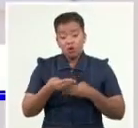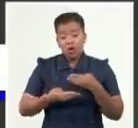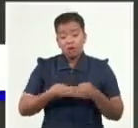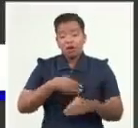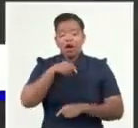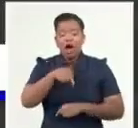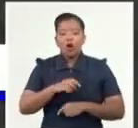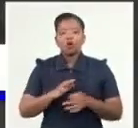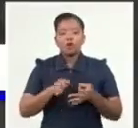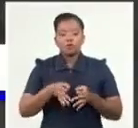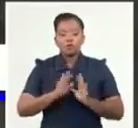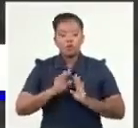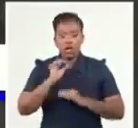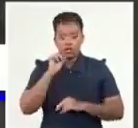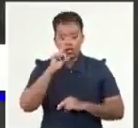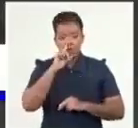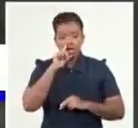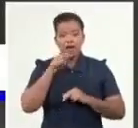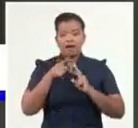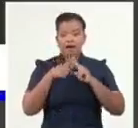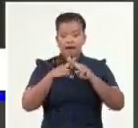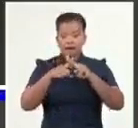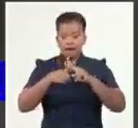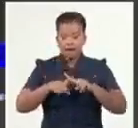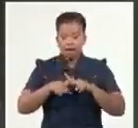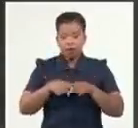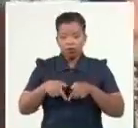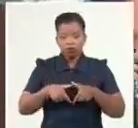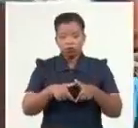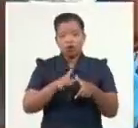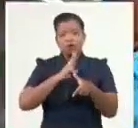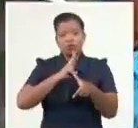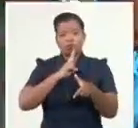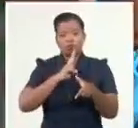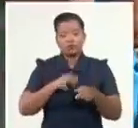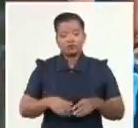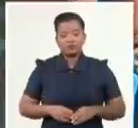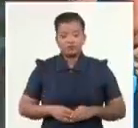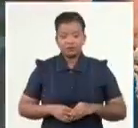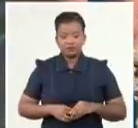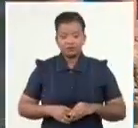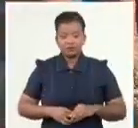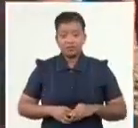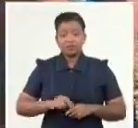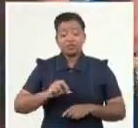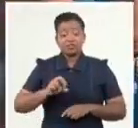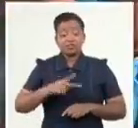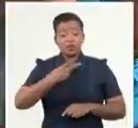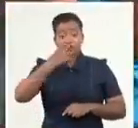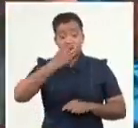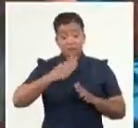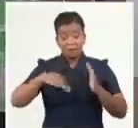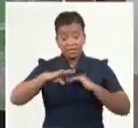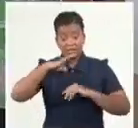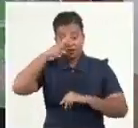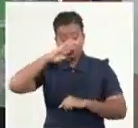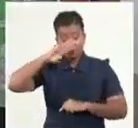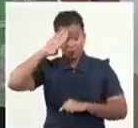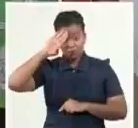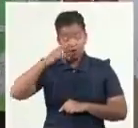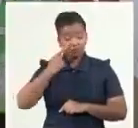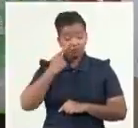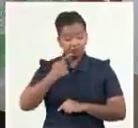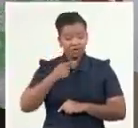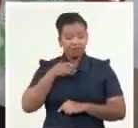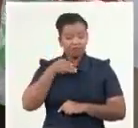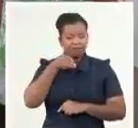precisamente en la terminación de la parte civil de la estación de bombeo. La viceprimera ministra de la República, Inés María Chatman, al